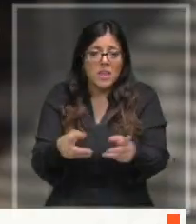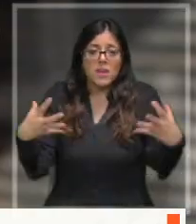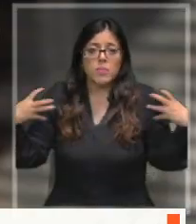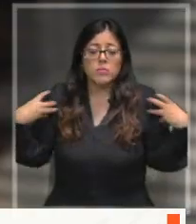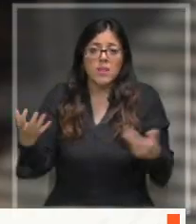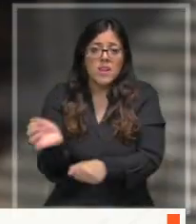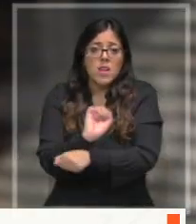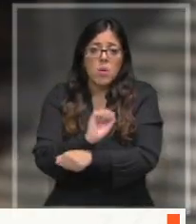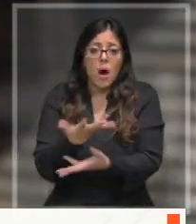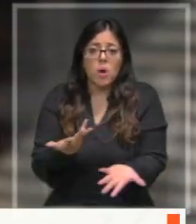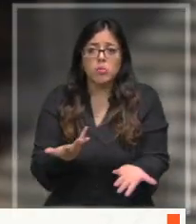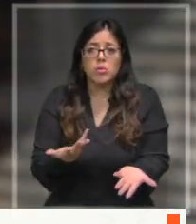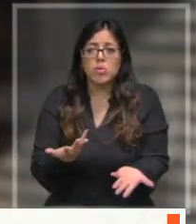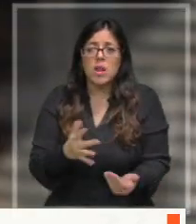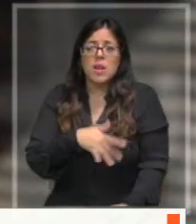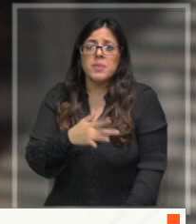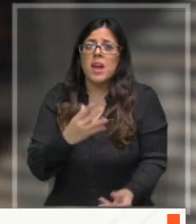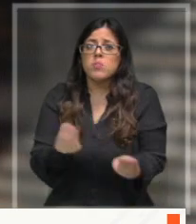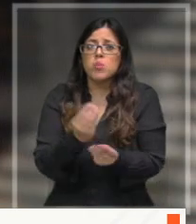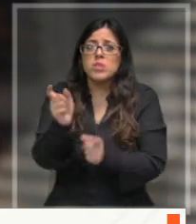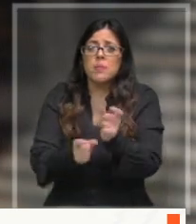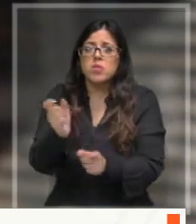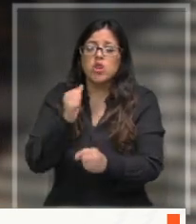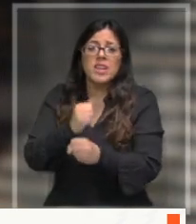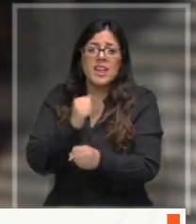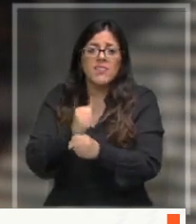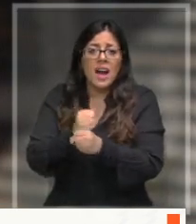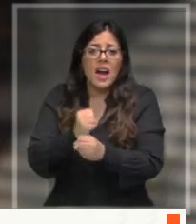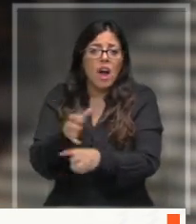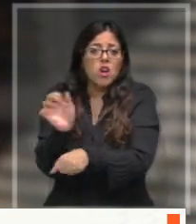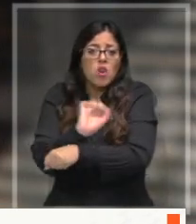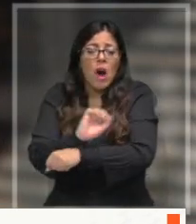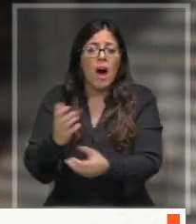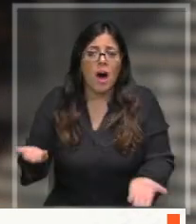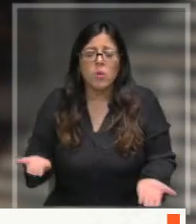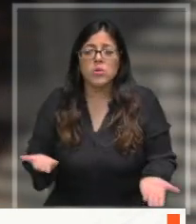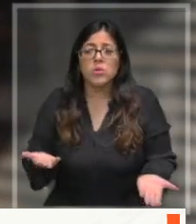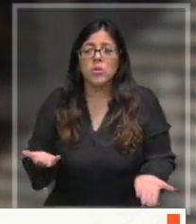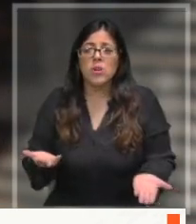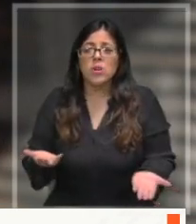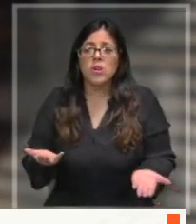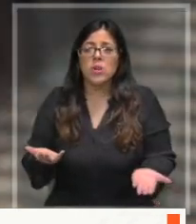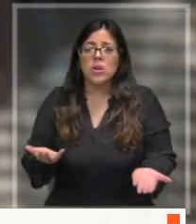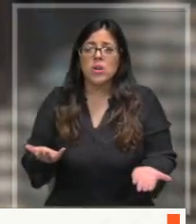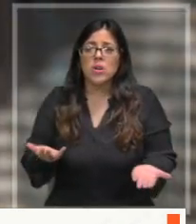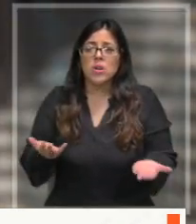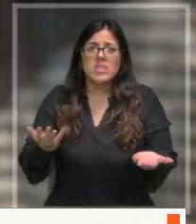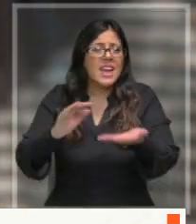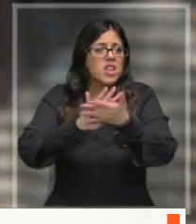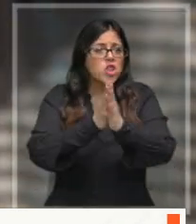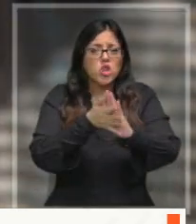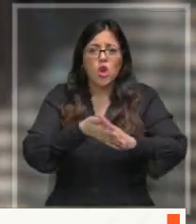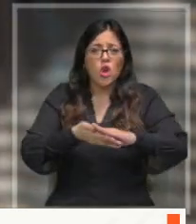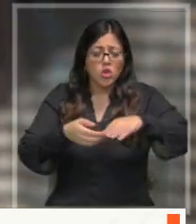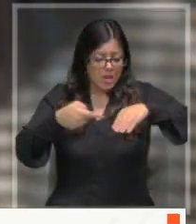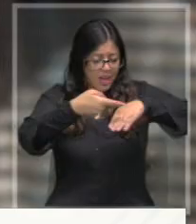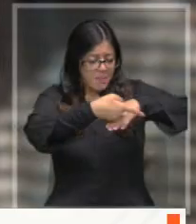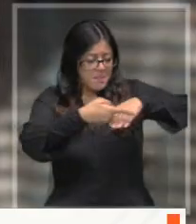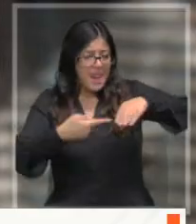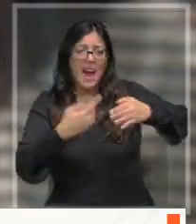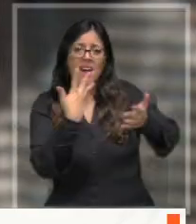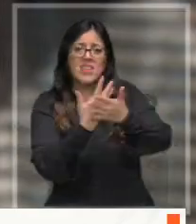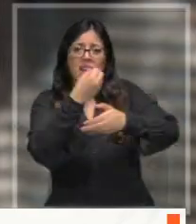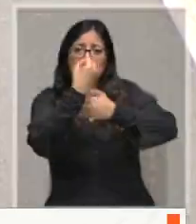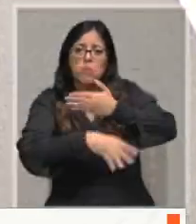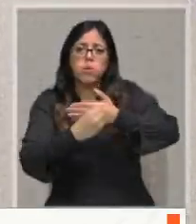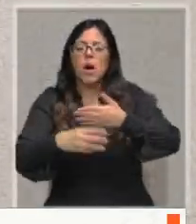vehículos. Porque lamentablemente había mucha gente que trabajaba con sus vehículos y tienen el parabrisas totalmente quebrado. Solo disculpa y